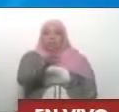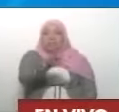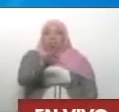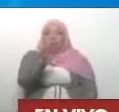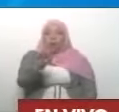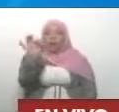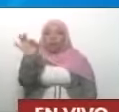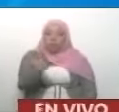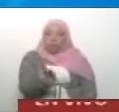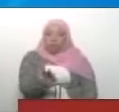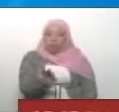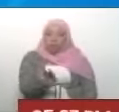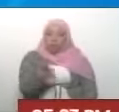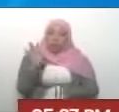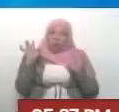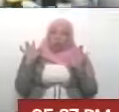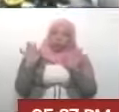50%